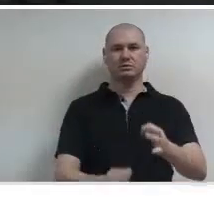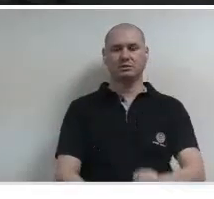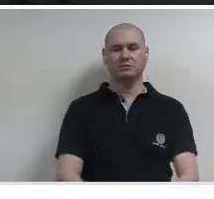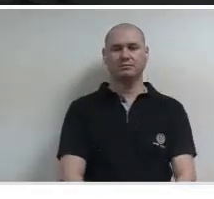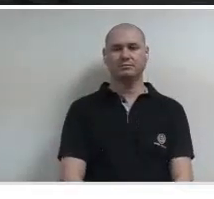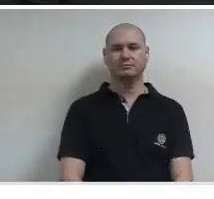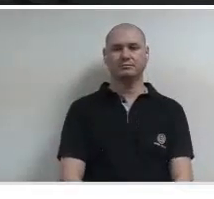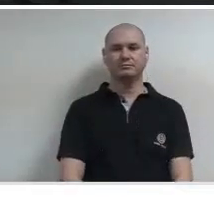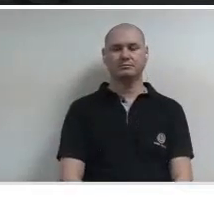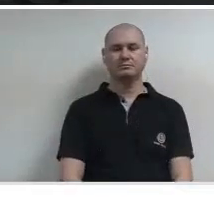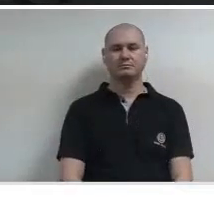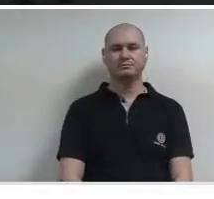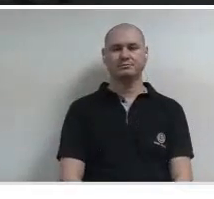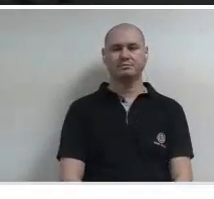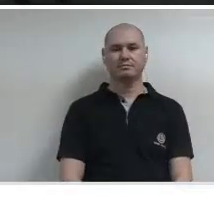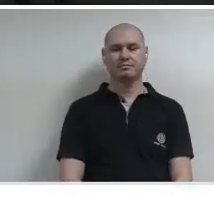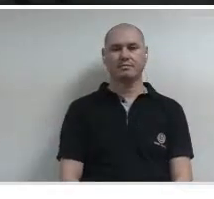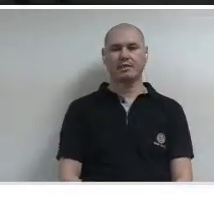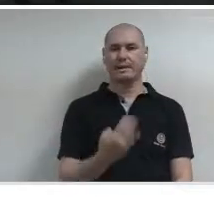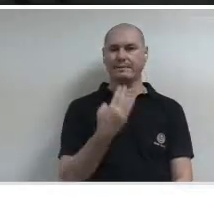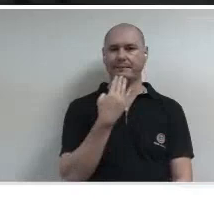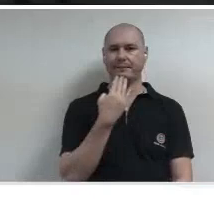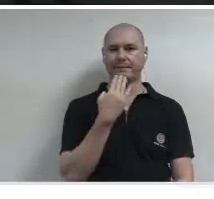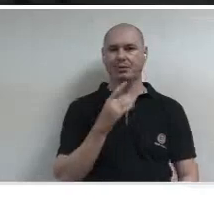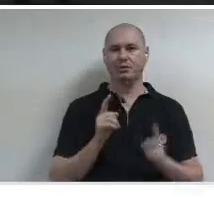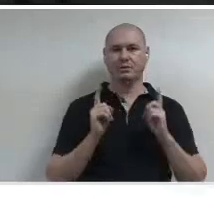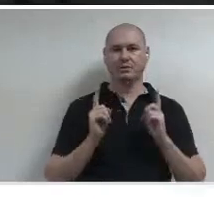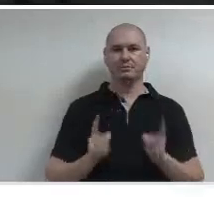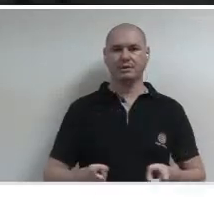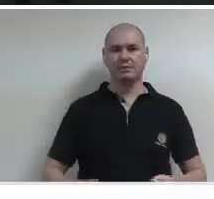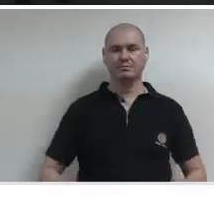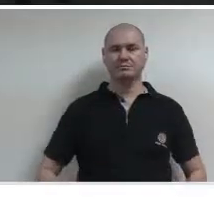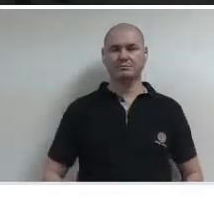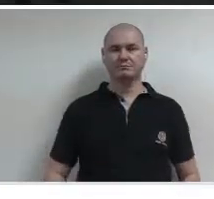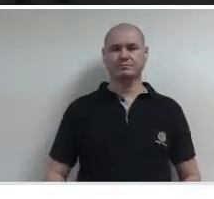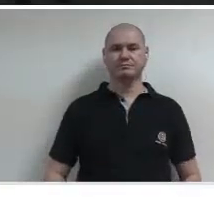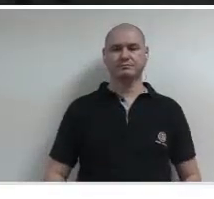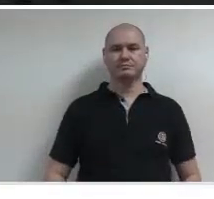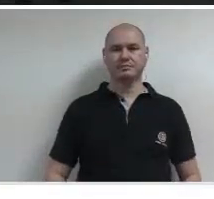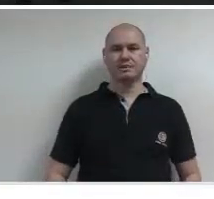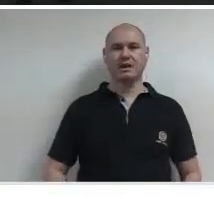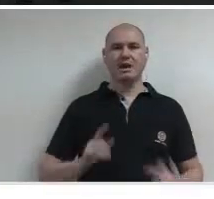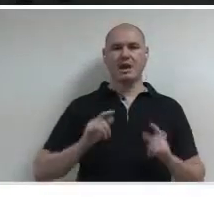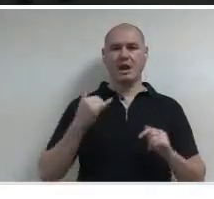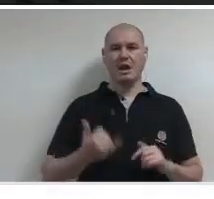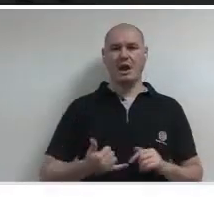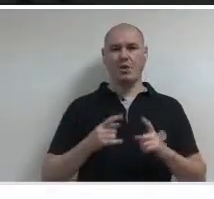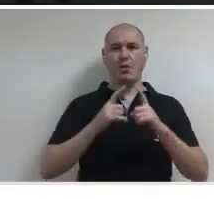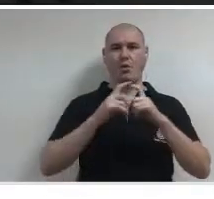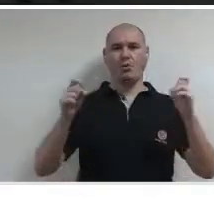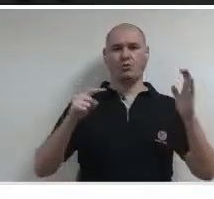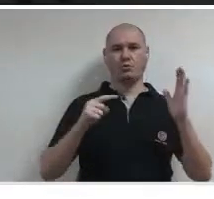ambue a tupe ñamo hijangua esa vigencia ñamo ne hijangua están los otros aspectos a los que he hecho referencia ja pero ario ya